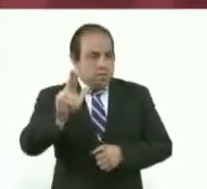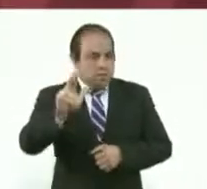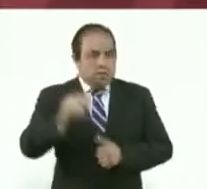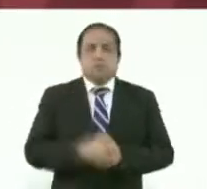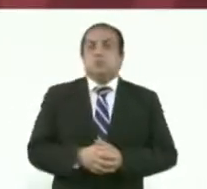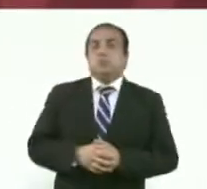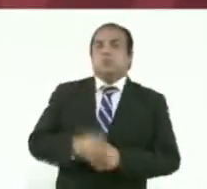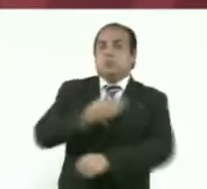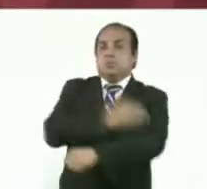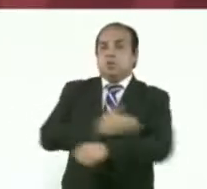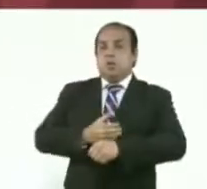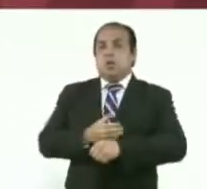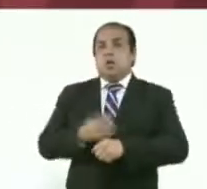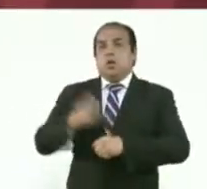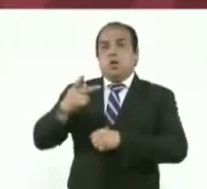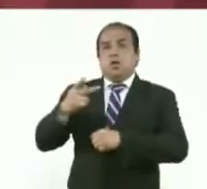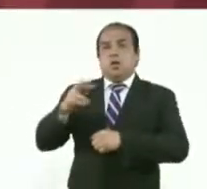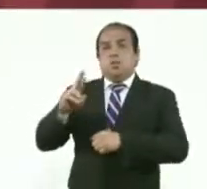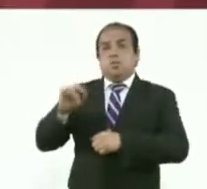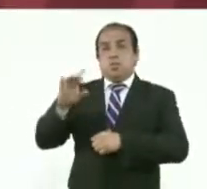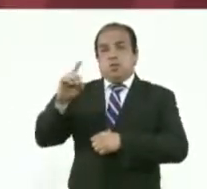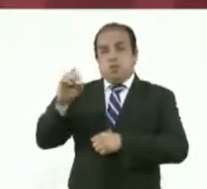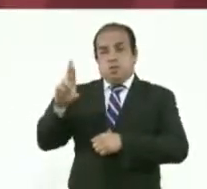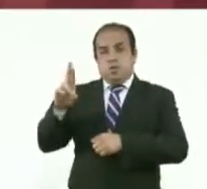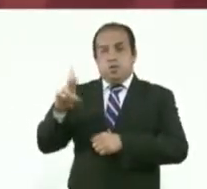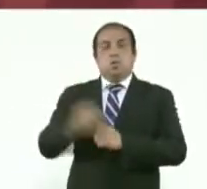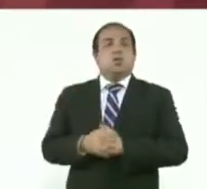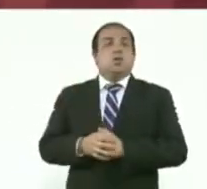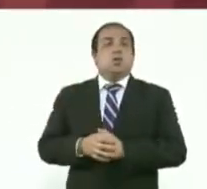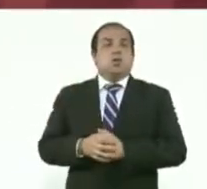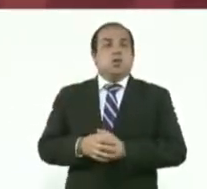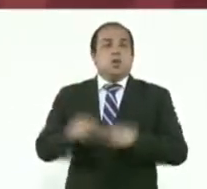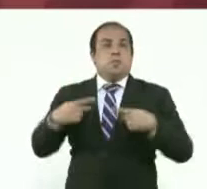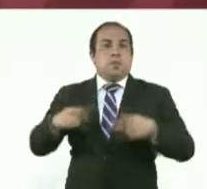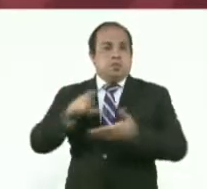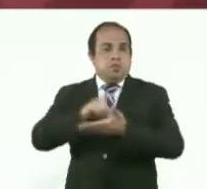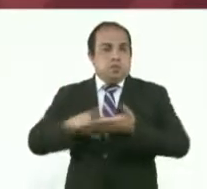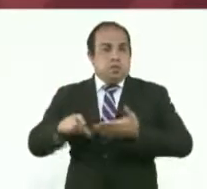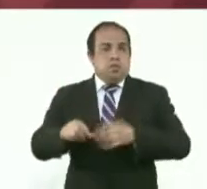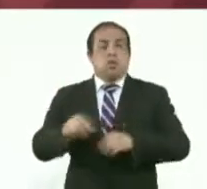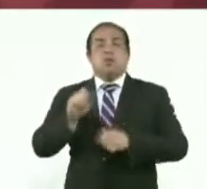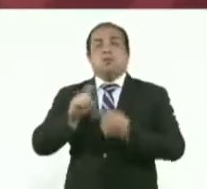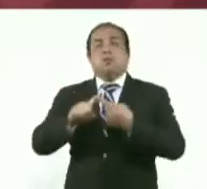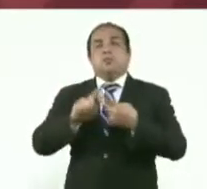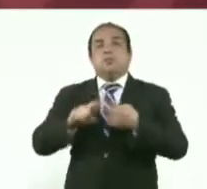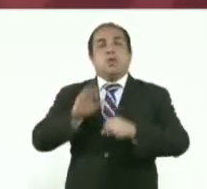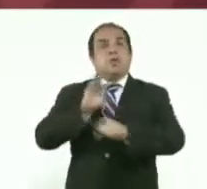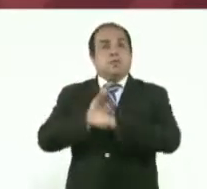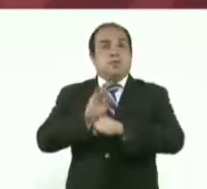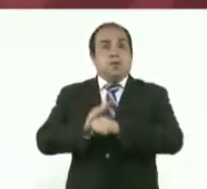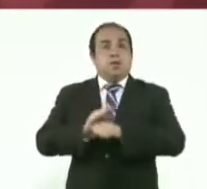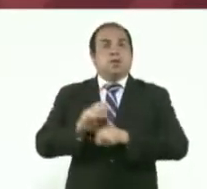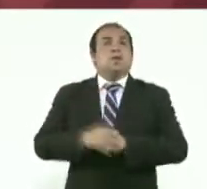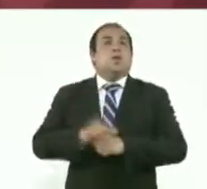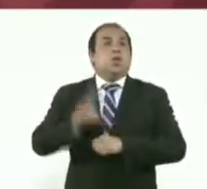nos va a acompañar el procurador del consumidor y de defensa del consumidor